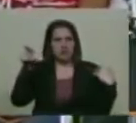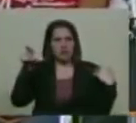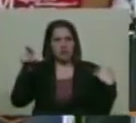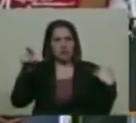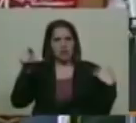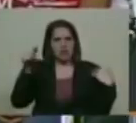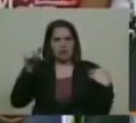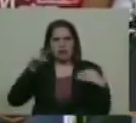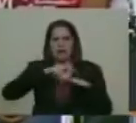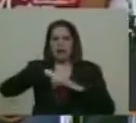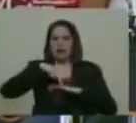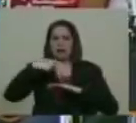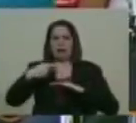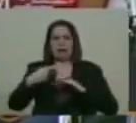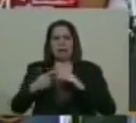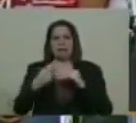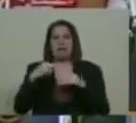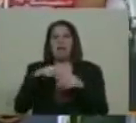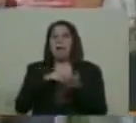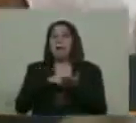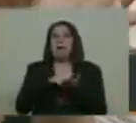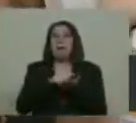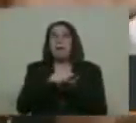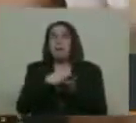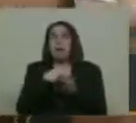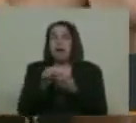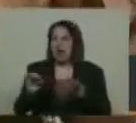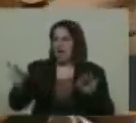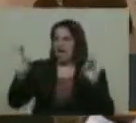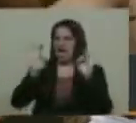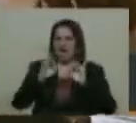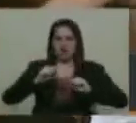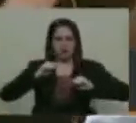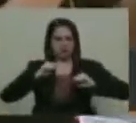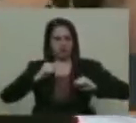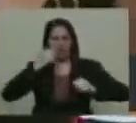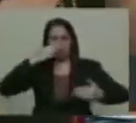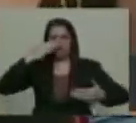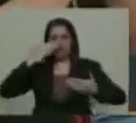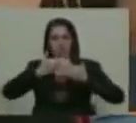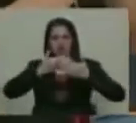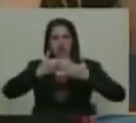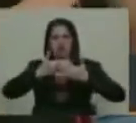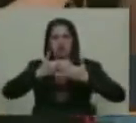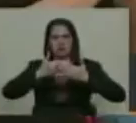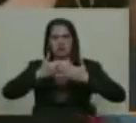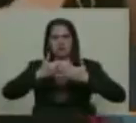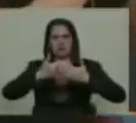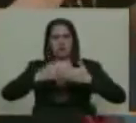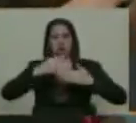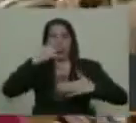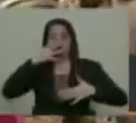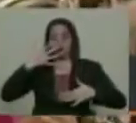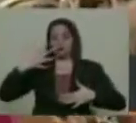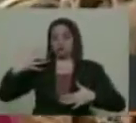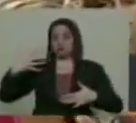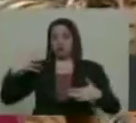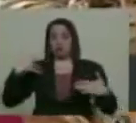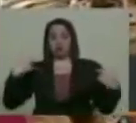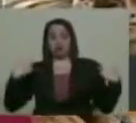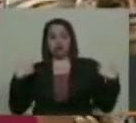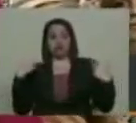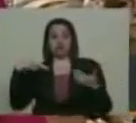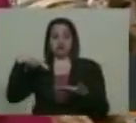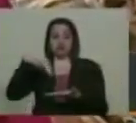ha doblegado a nadie y está allí al frente con todo el orgullo. Y en